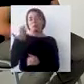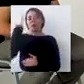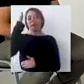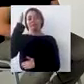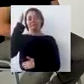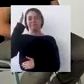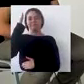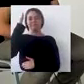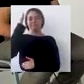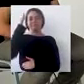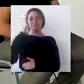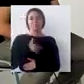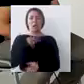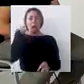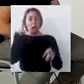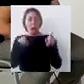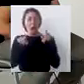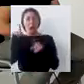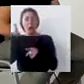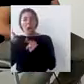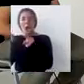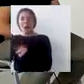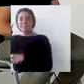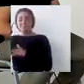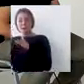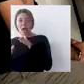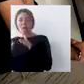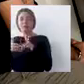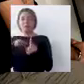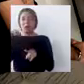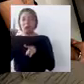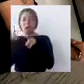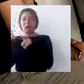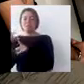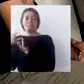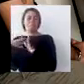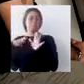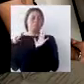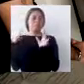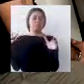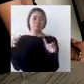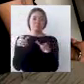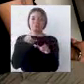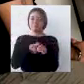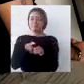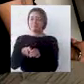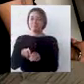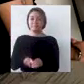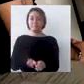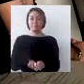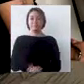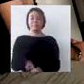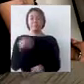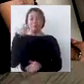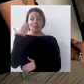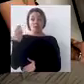Aunque tenemos alguno que otro menor de esa edad, pero digamos que está por ahí. Al